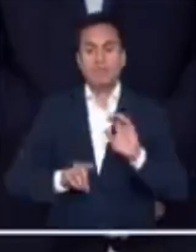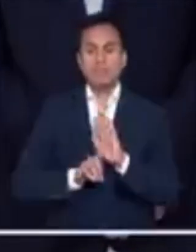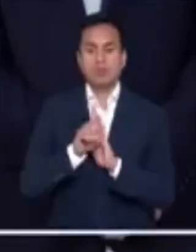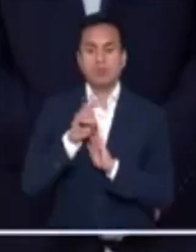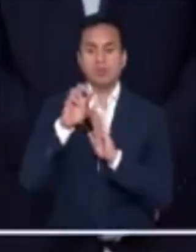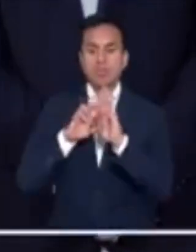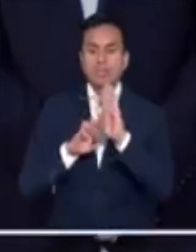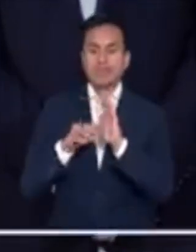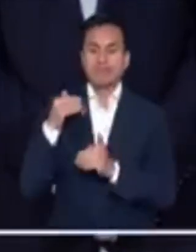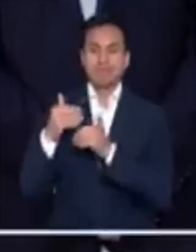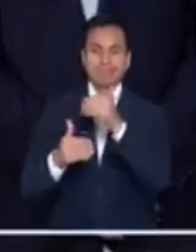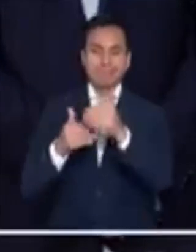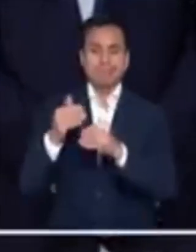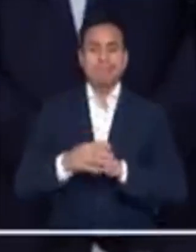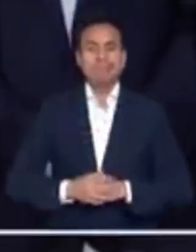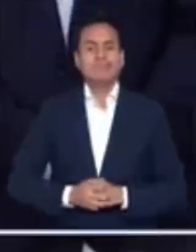del proyecto